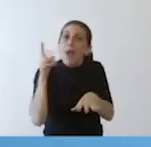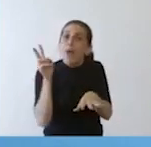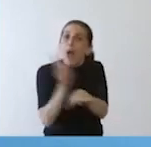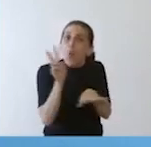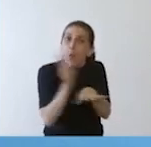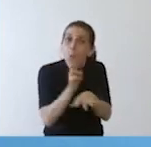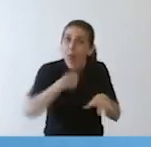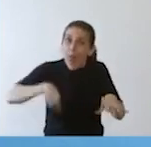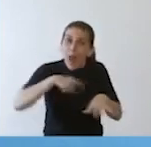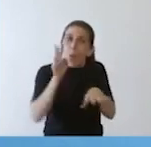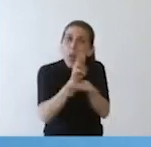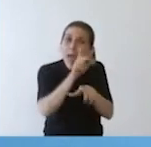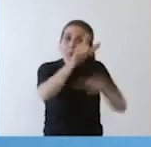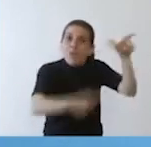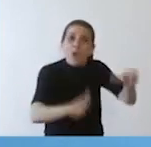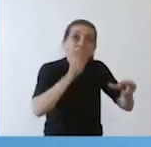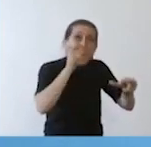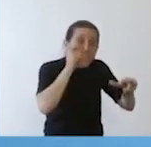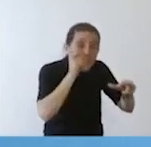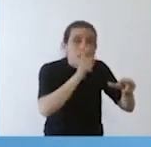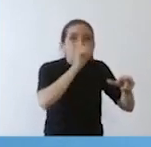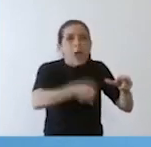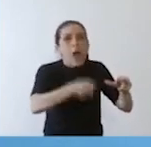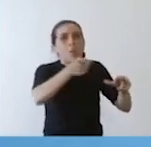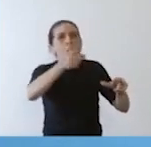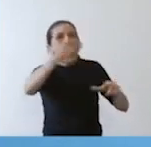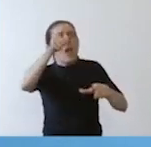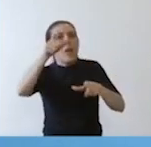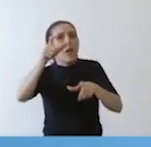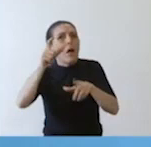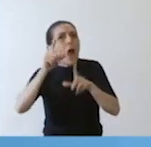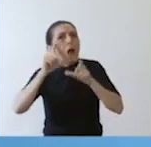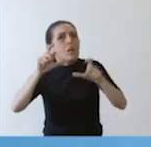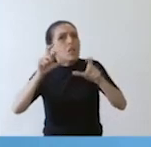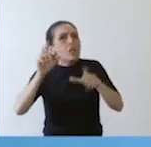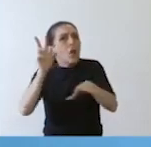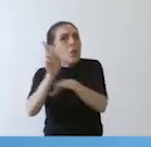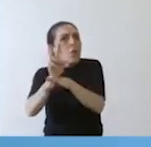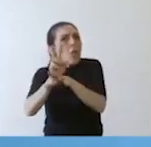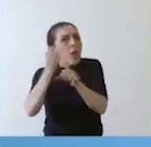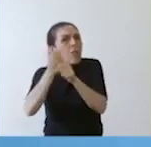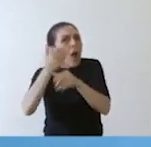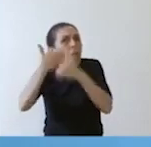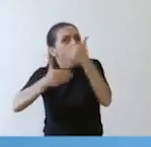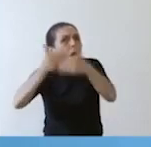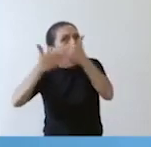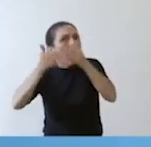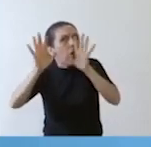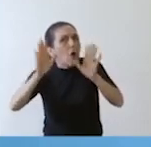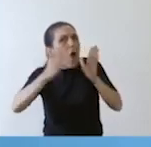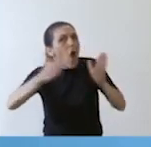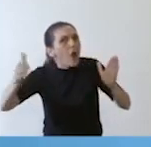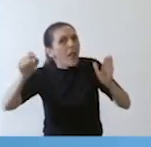vulnerables y hay que proteger también a un buen funcionamiento de los sistemas de salud y orientando a la población a consultar a donde debe ser. El tercer